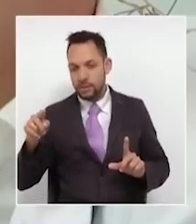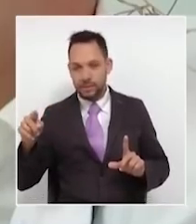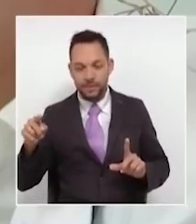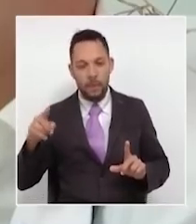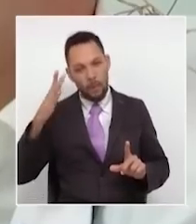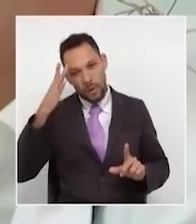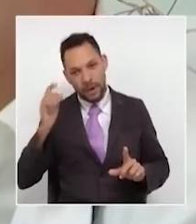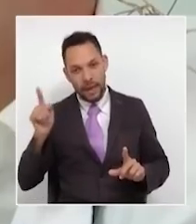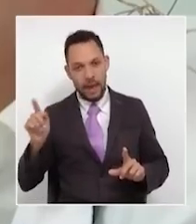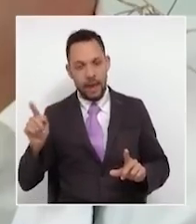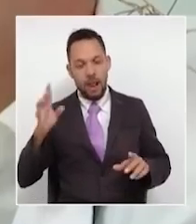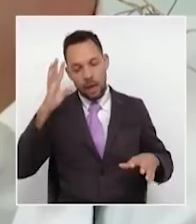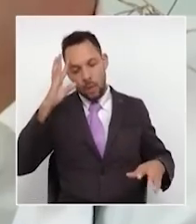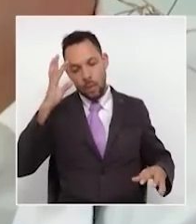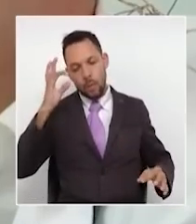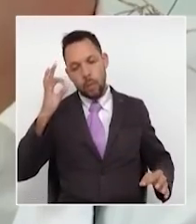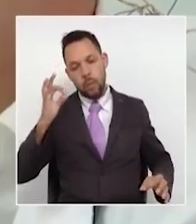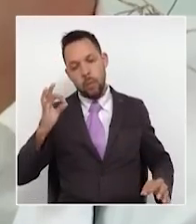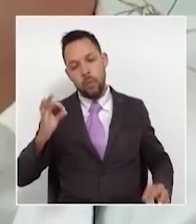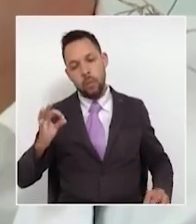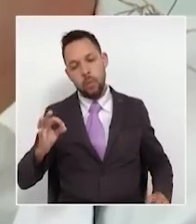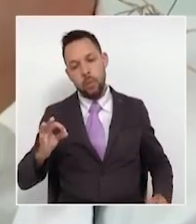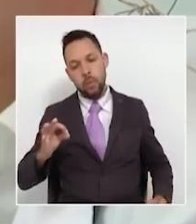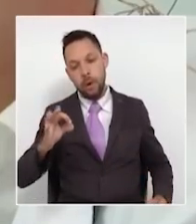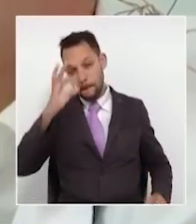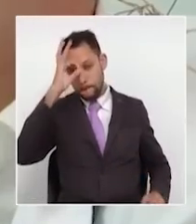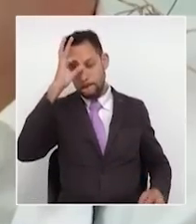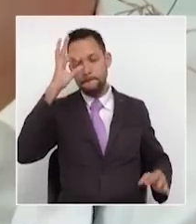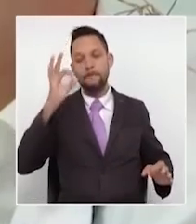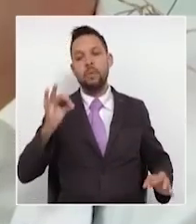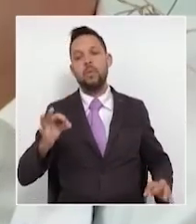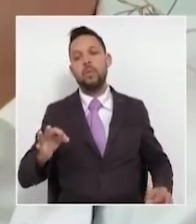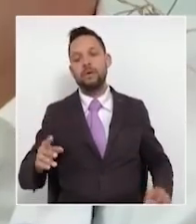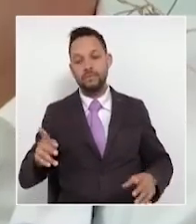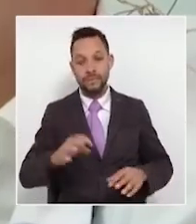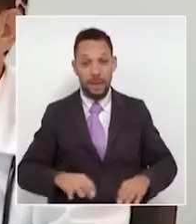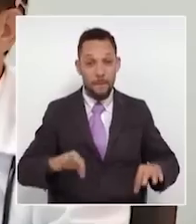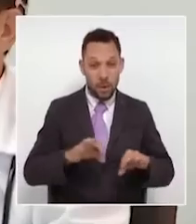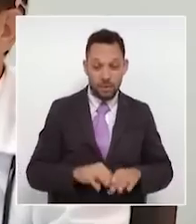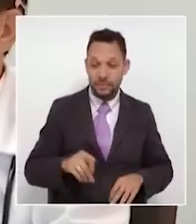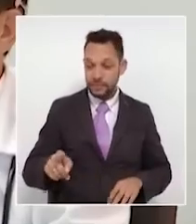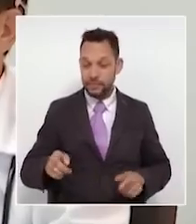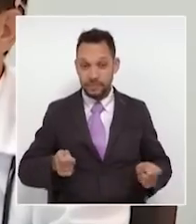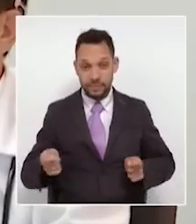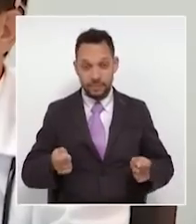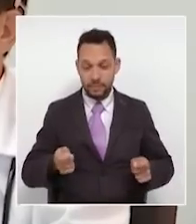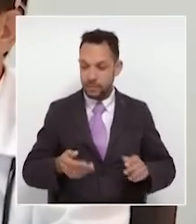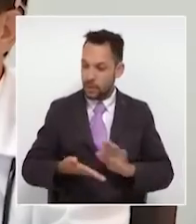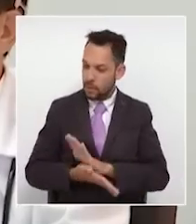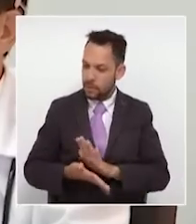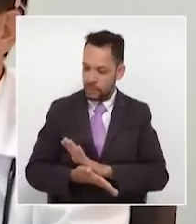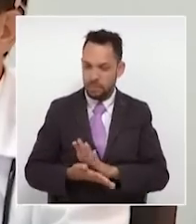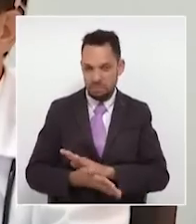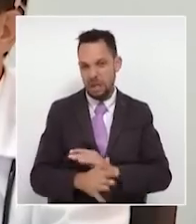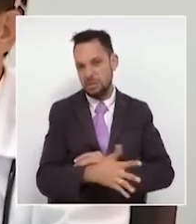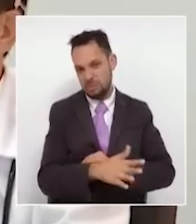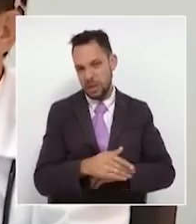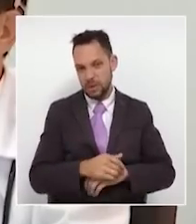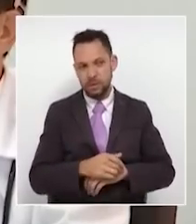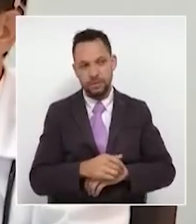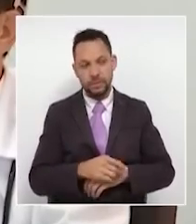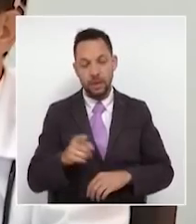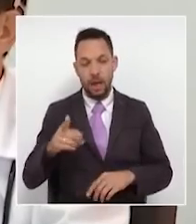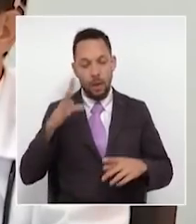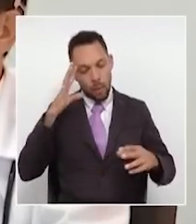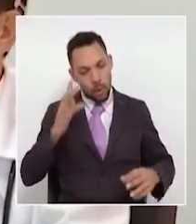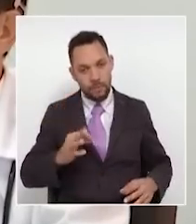que ponemos con ojos cerrados en un estado donde deben predominar estas ondas no pasa a esto como en el doctor